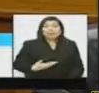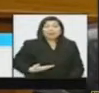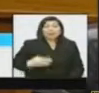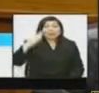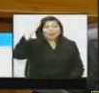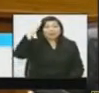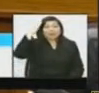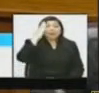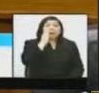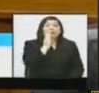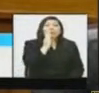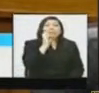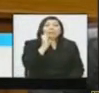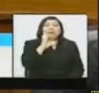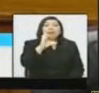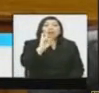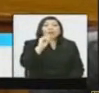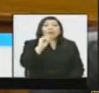corrientes